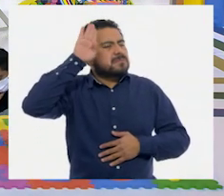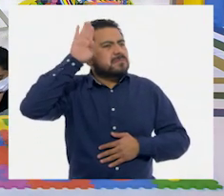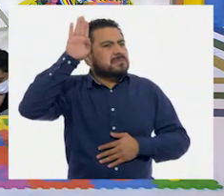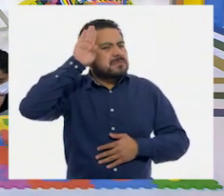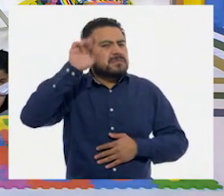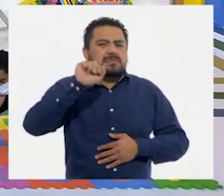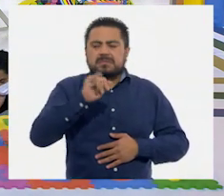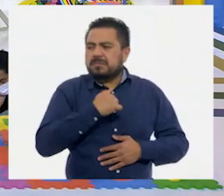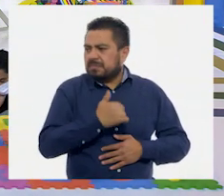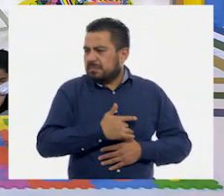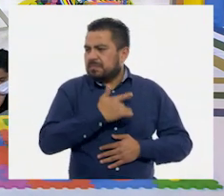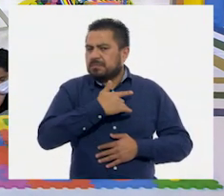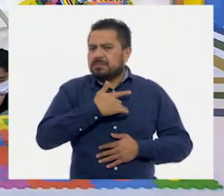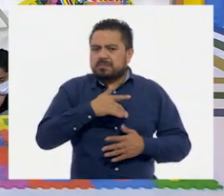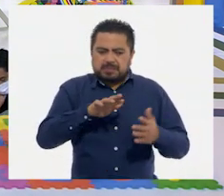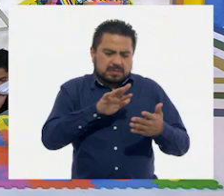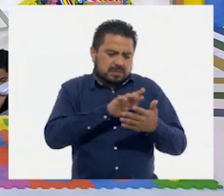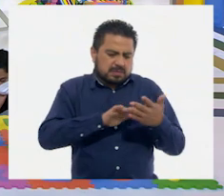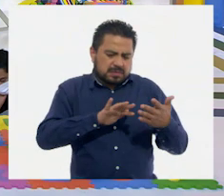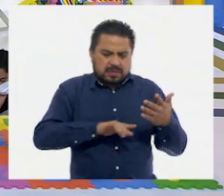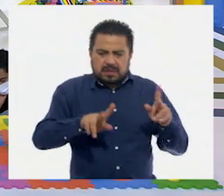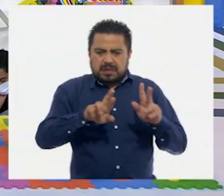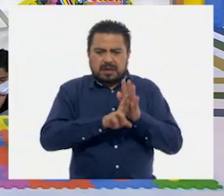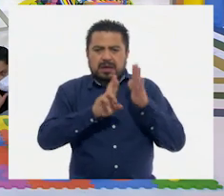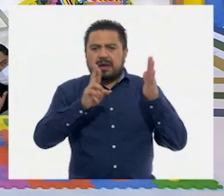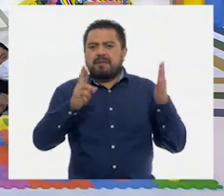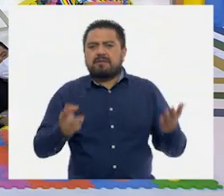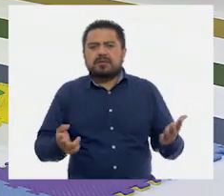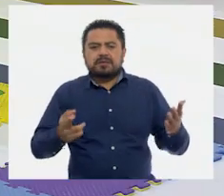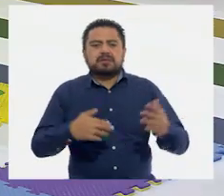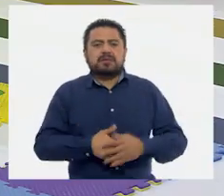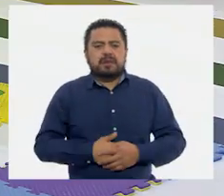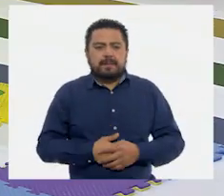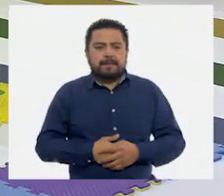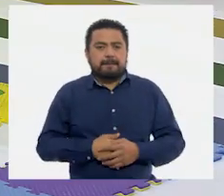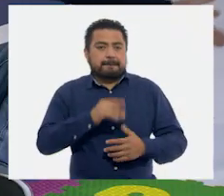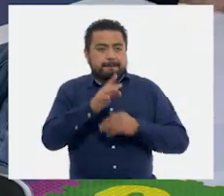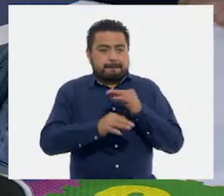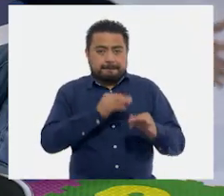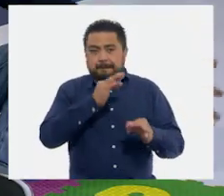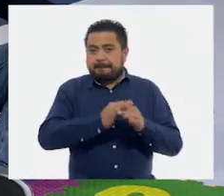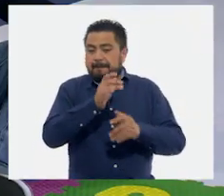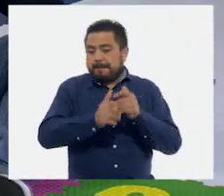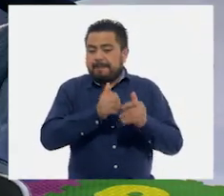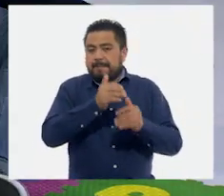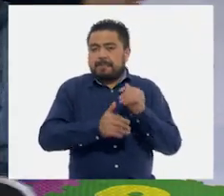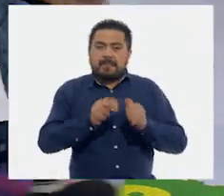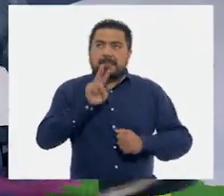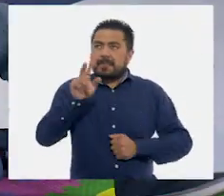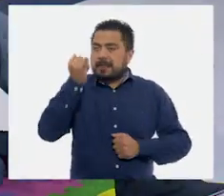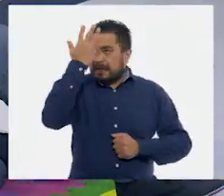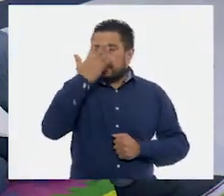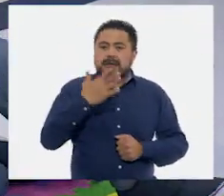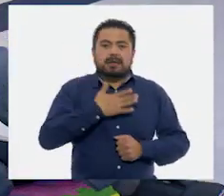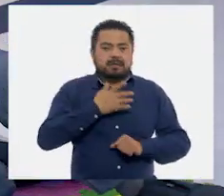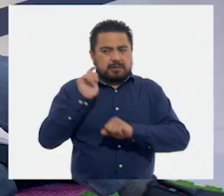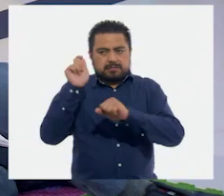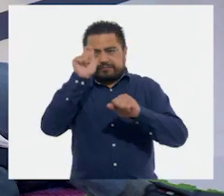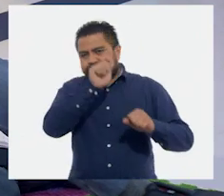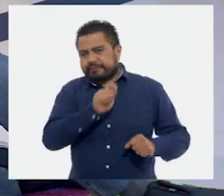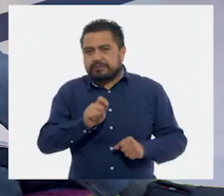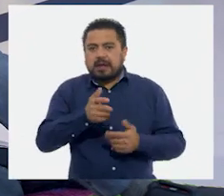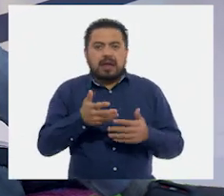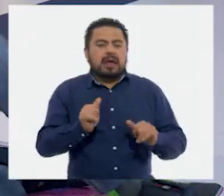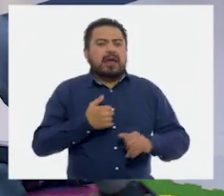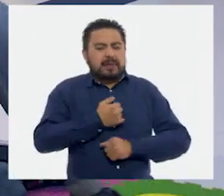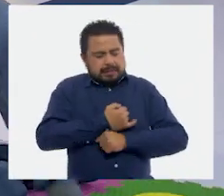yo siento que está leyendo así una revista. Cierto. Listo, se acabaron nuestras imágenes de las esculturas.